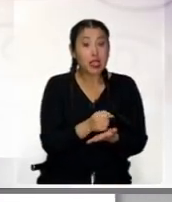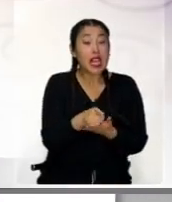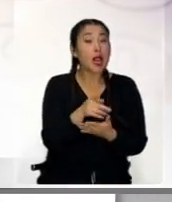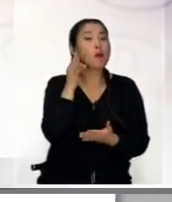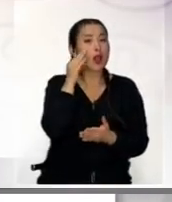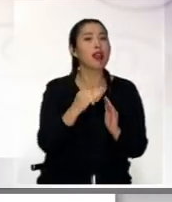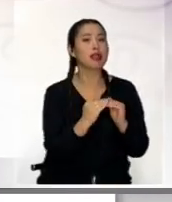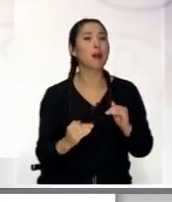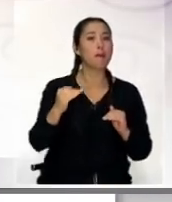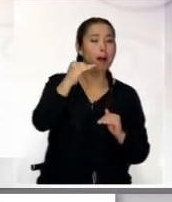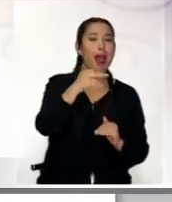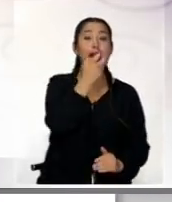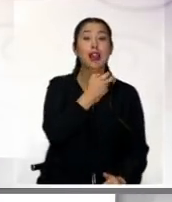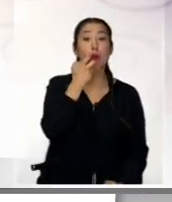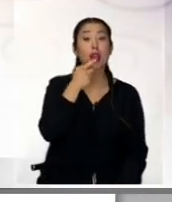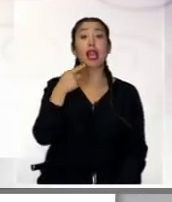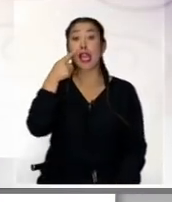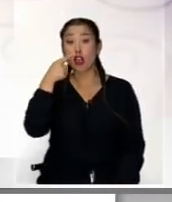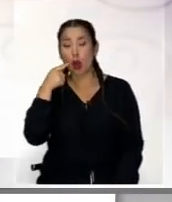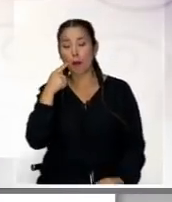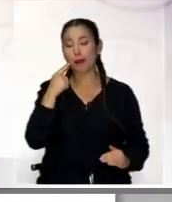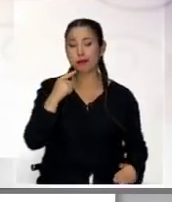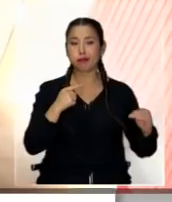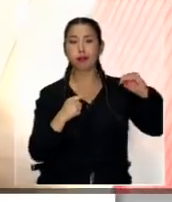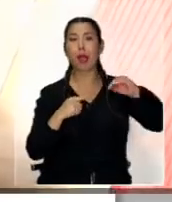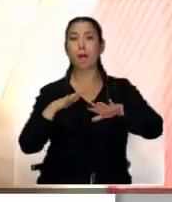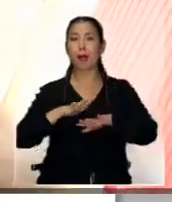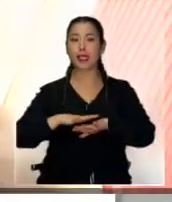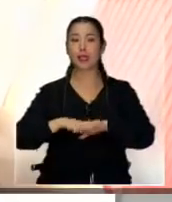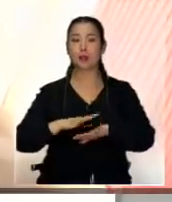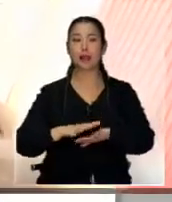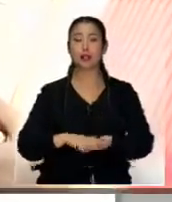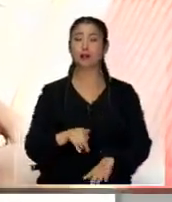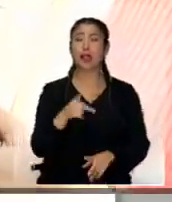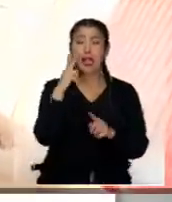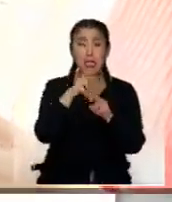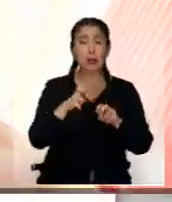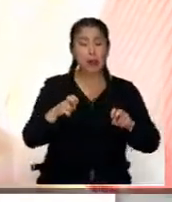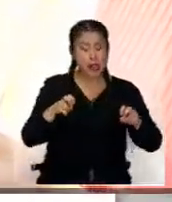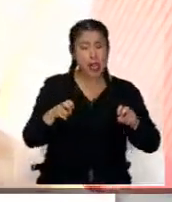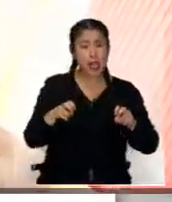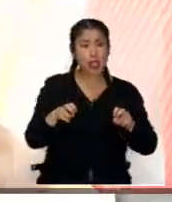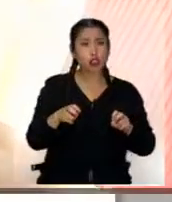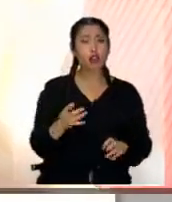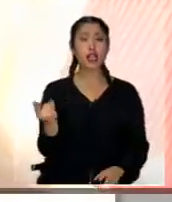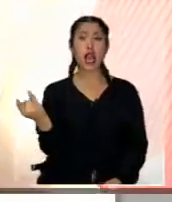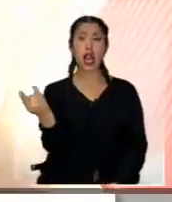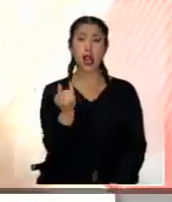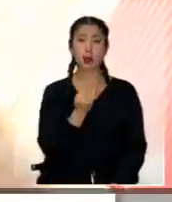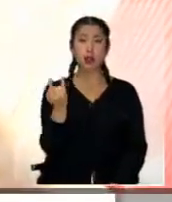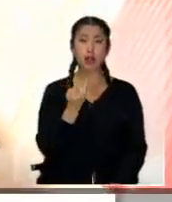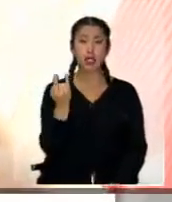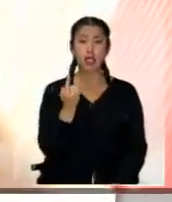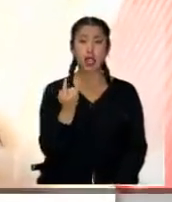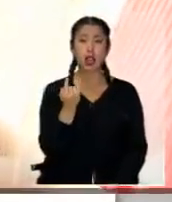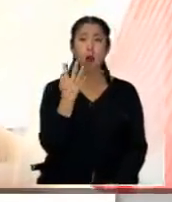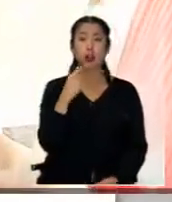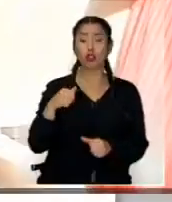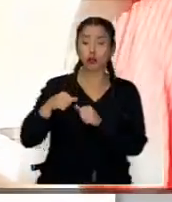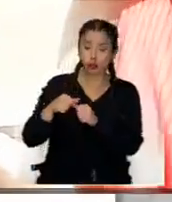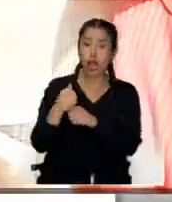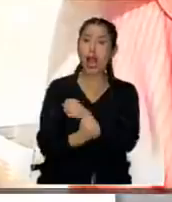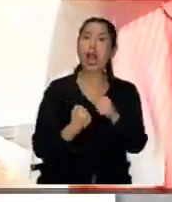el lenguaje, mientras que los hombres en matemática. Si se investiga un poquitito sobre la universidad, ¿cuántos son los años de